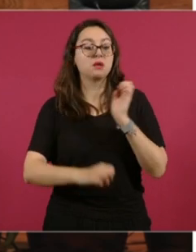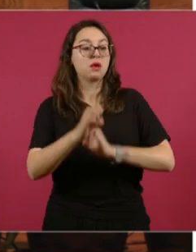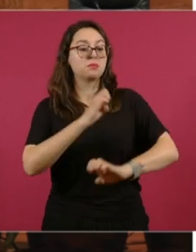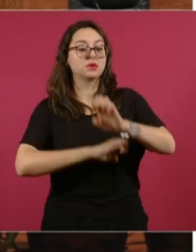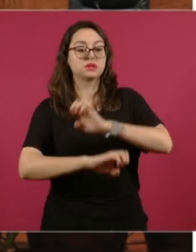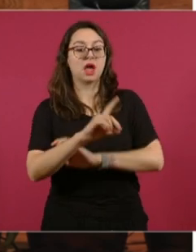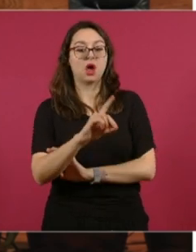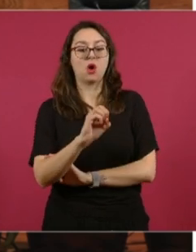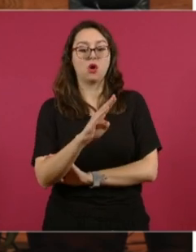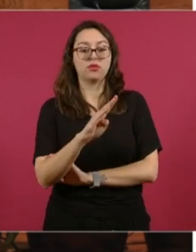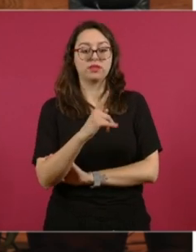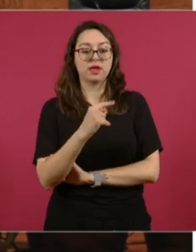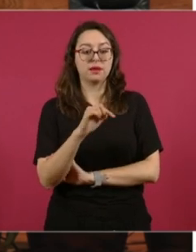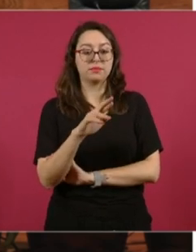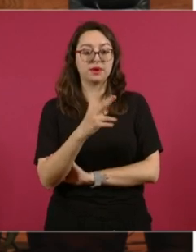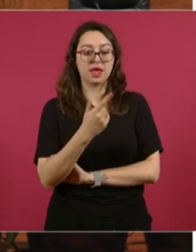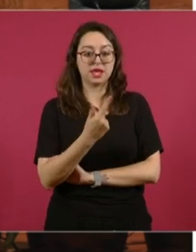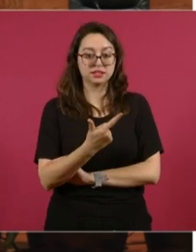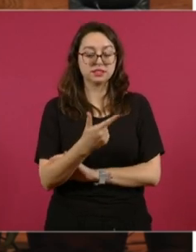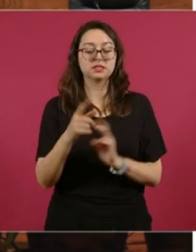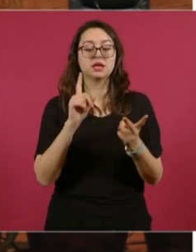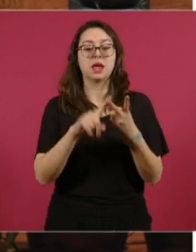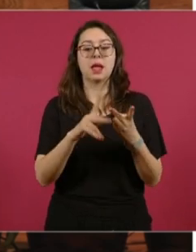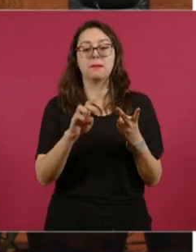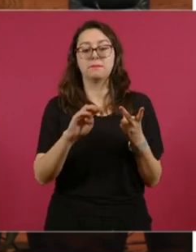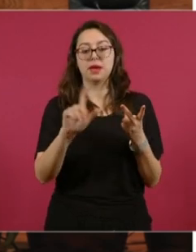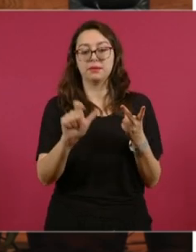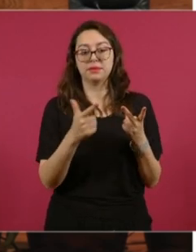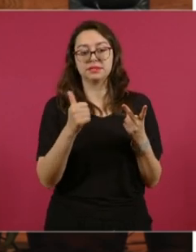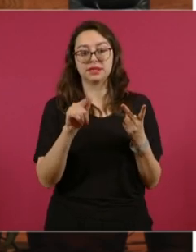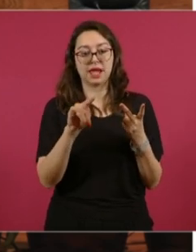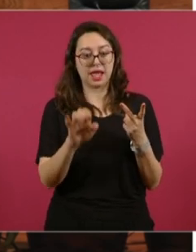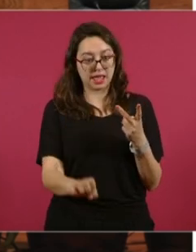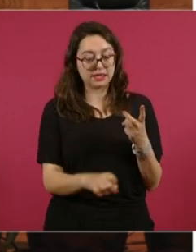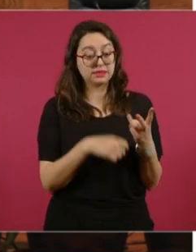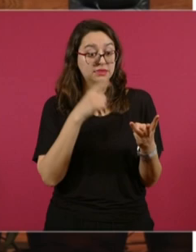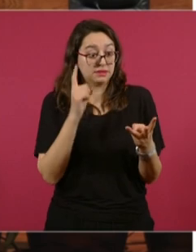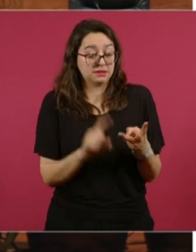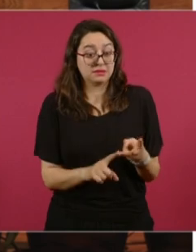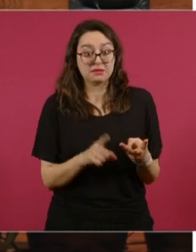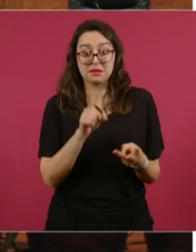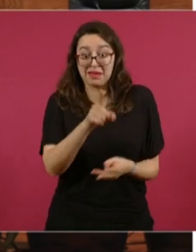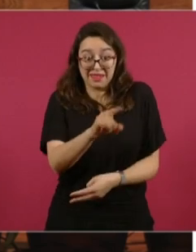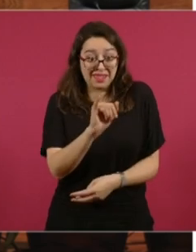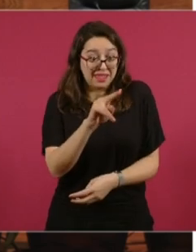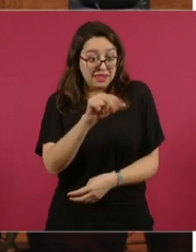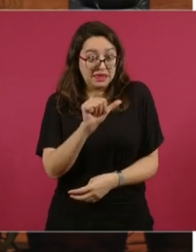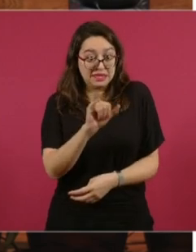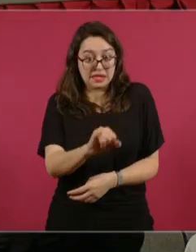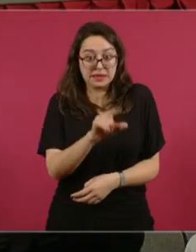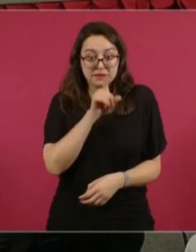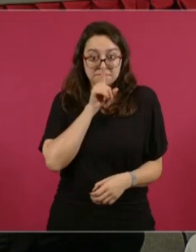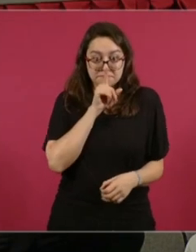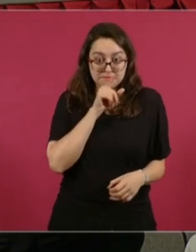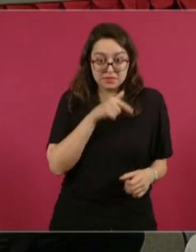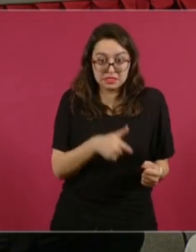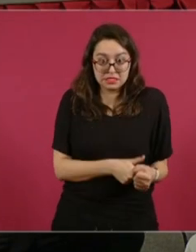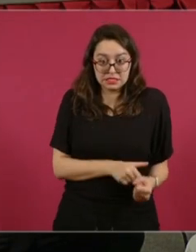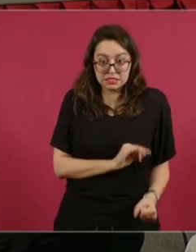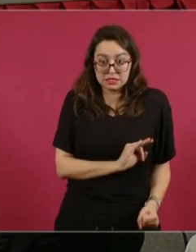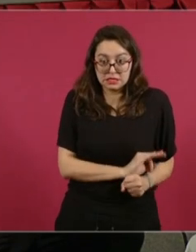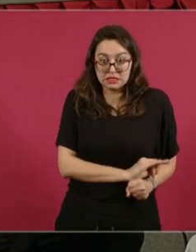Odebrecht, pero también Pemex Gate, o incluso si recordamos quién fue la primera presidenta del